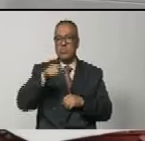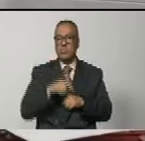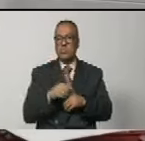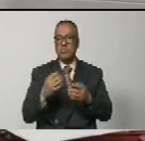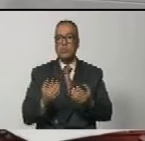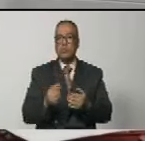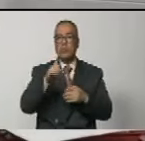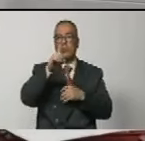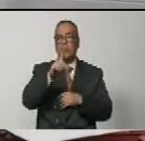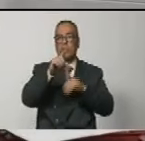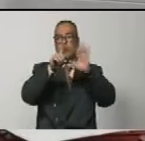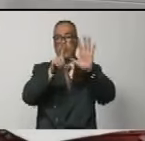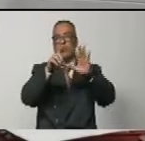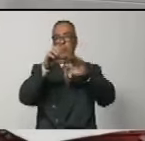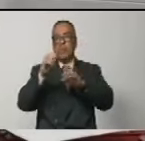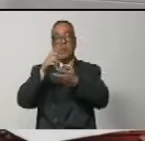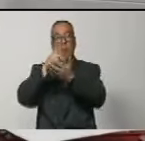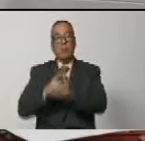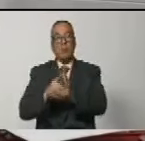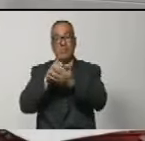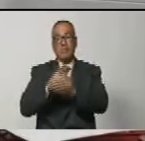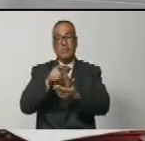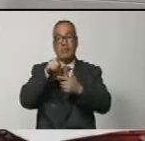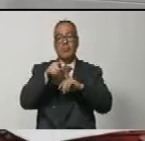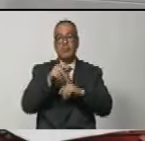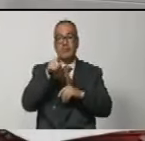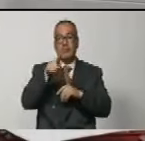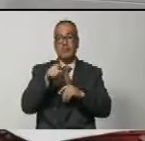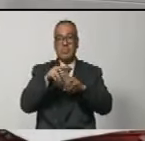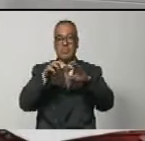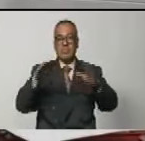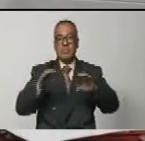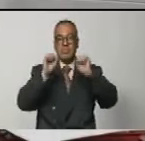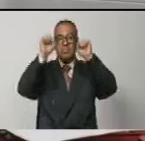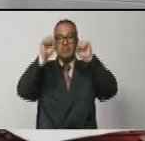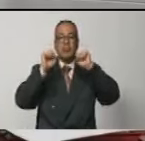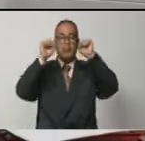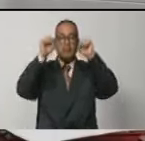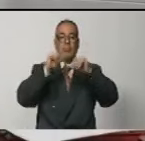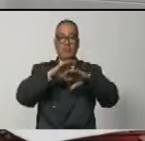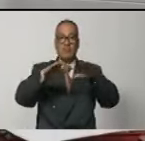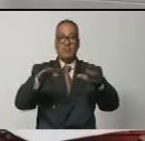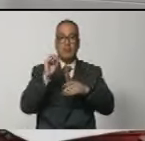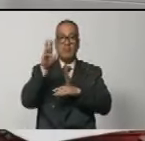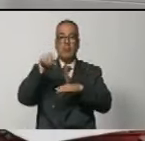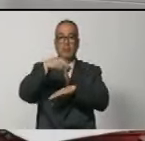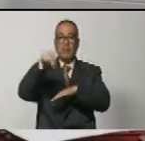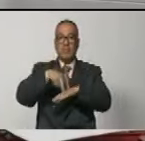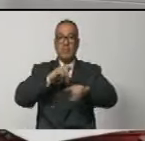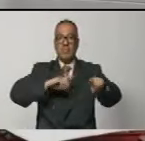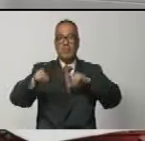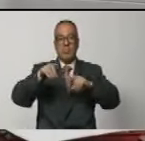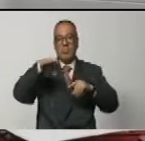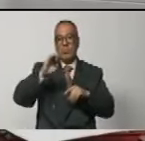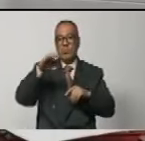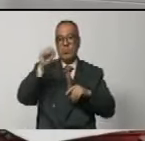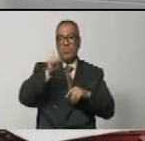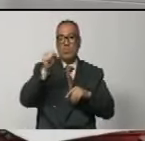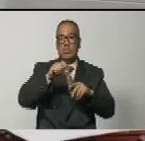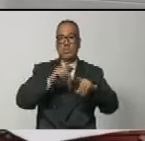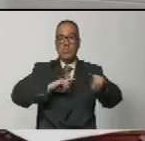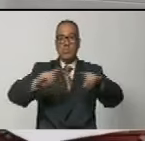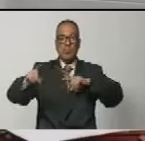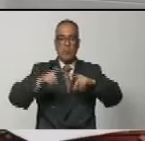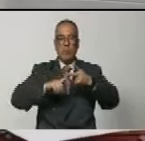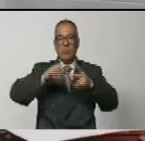levantó 160 kilos ahí en el patio de la Asamblea Nacional. El entrenador César Campos, el